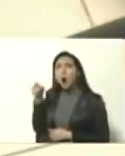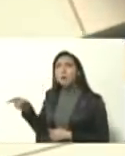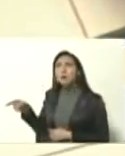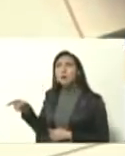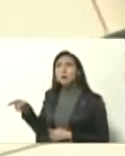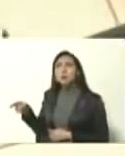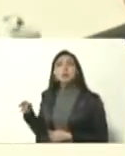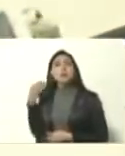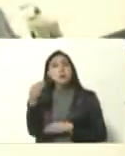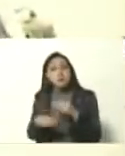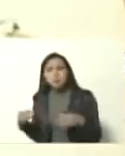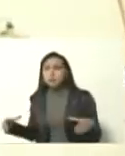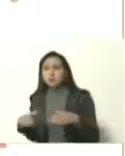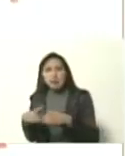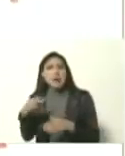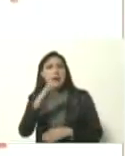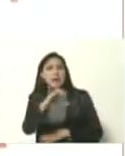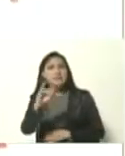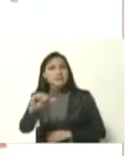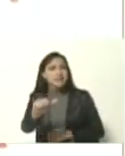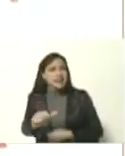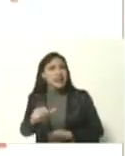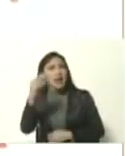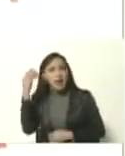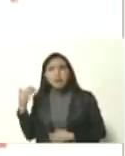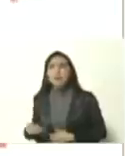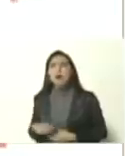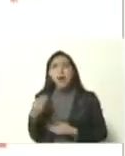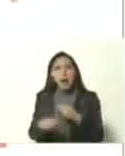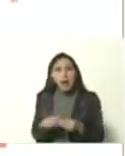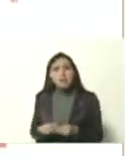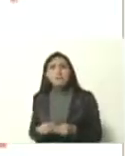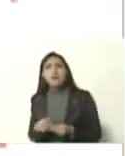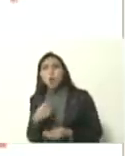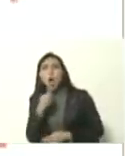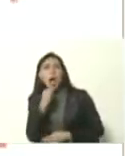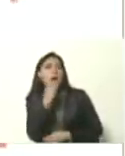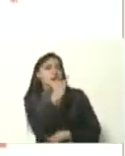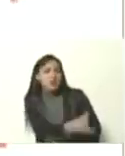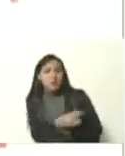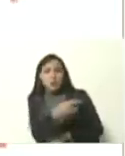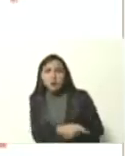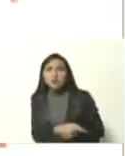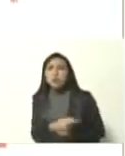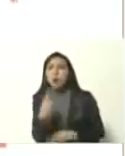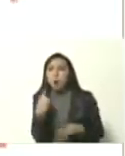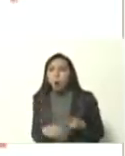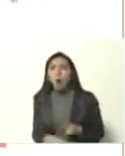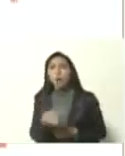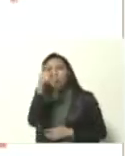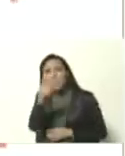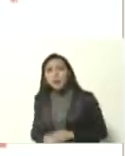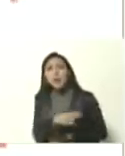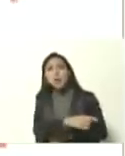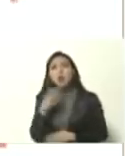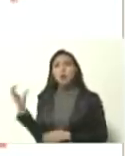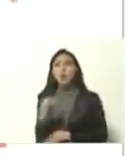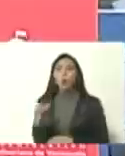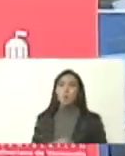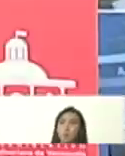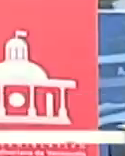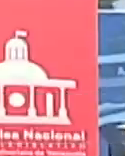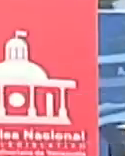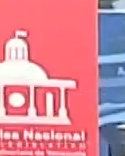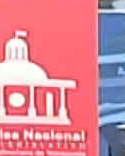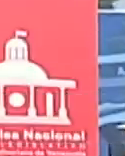agente de la Agencia Central de Inteligencia y le reporta directamente al Director Nacional de Inteligencia de Colombia.